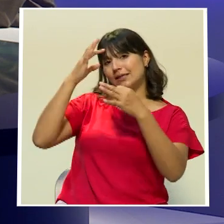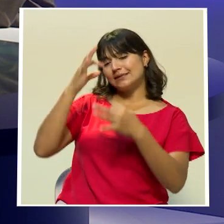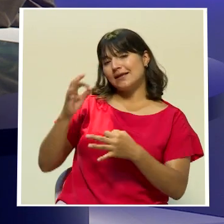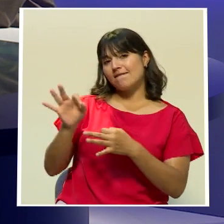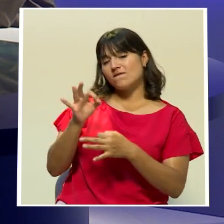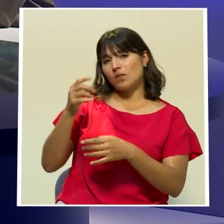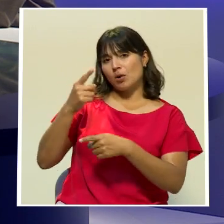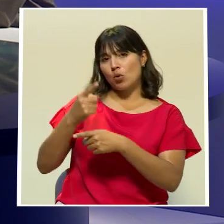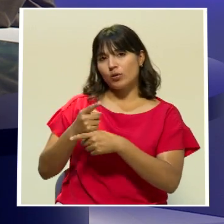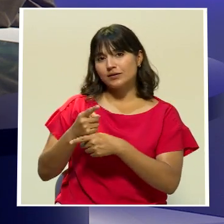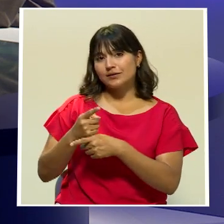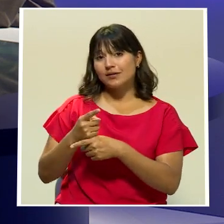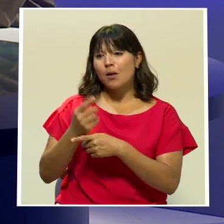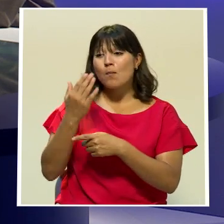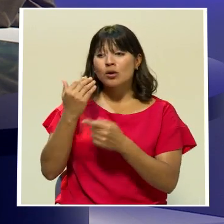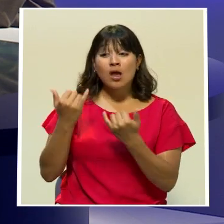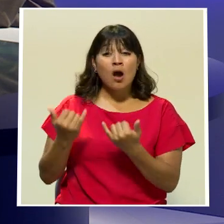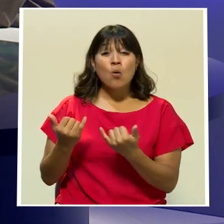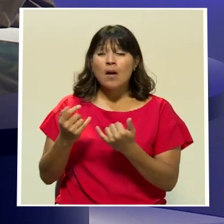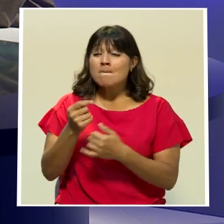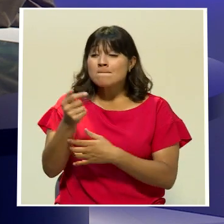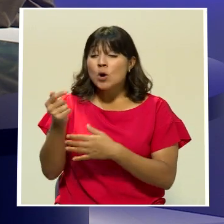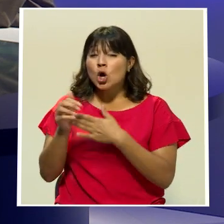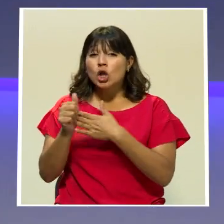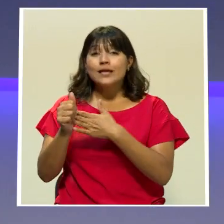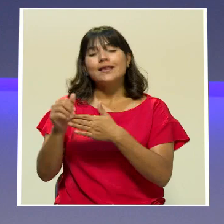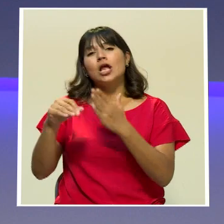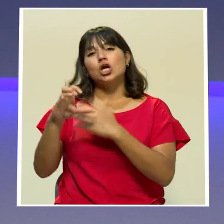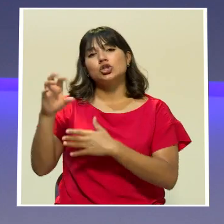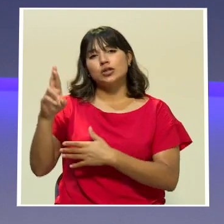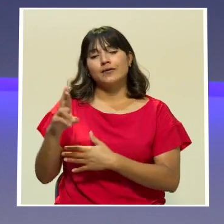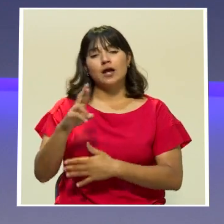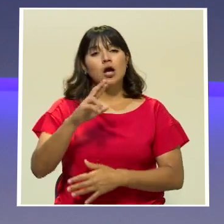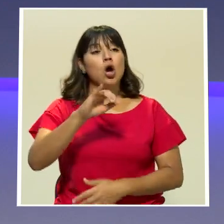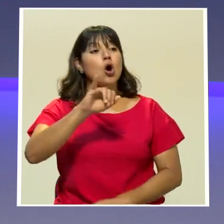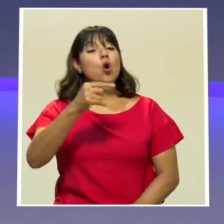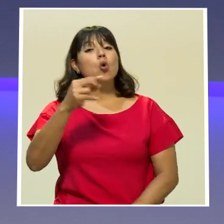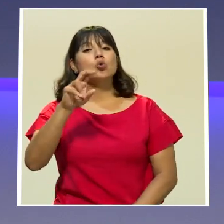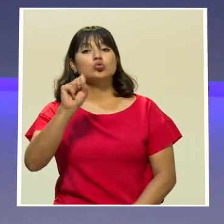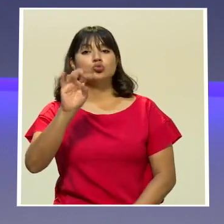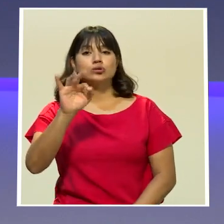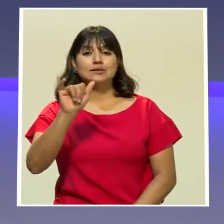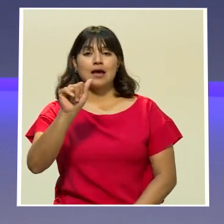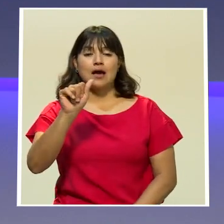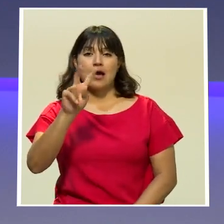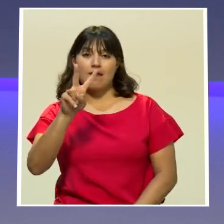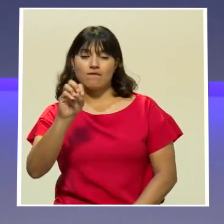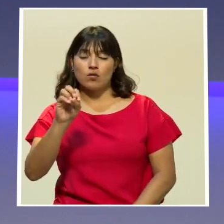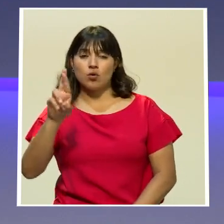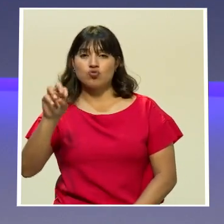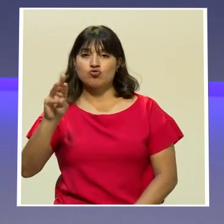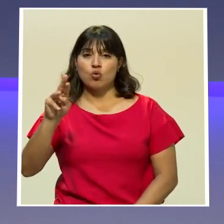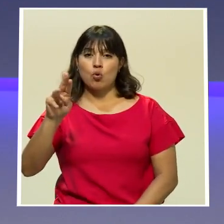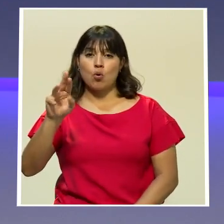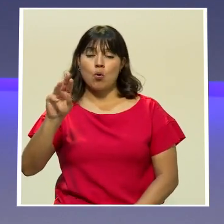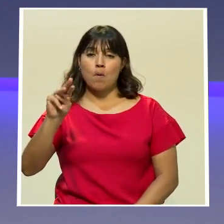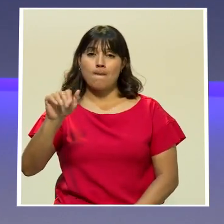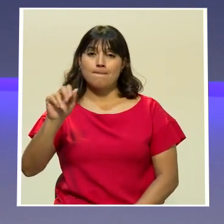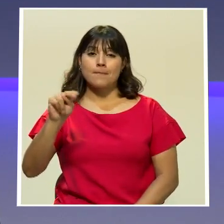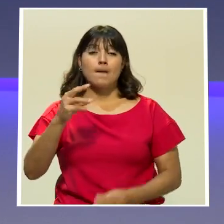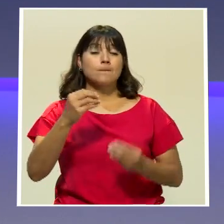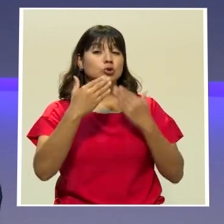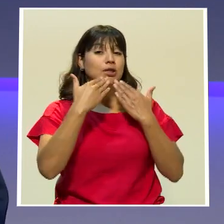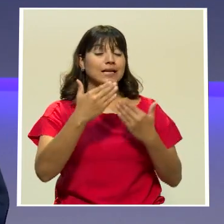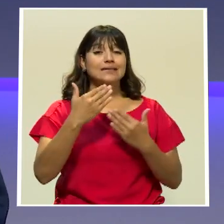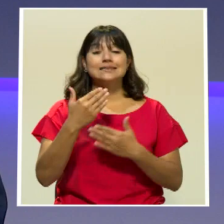en el que faltan liderazgos en el país. Gustavo Román Jacobo, muchas gracias. Encantado. Gracias también a